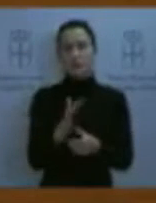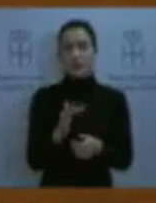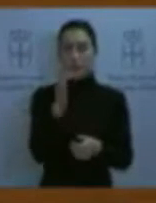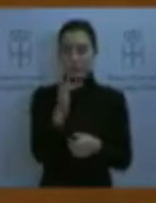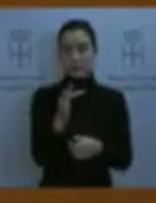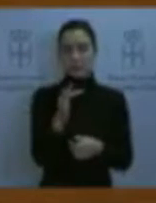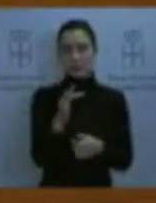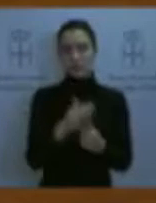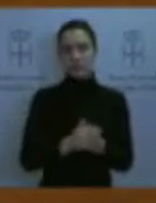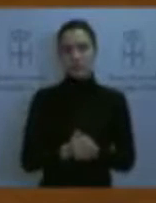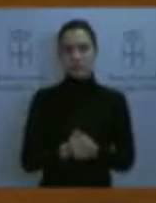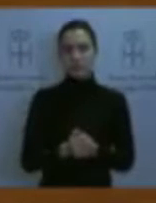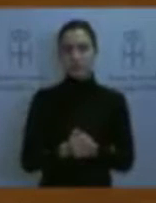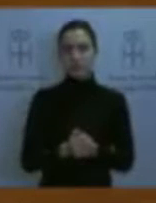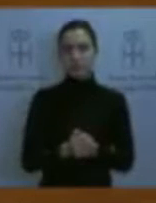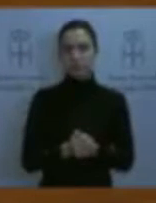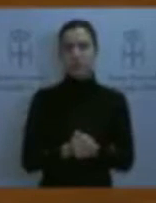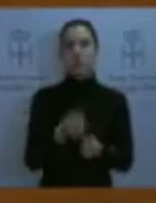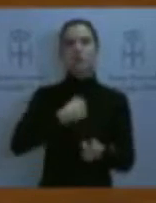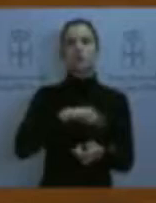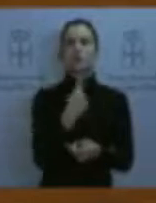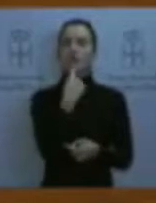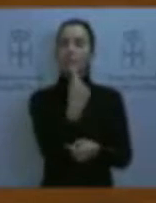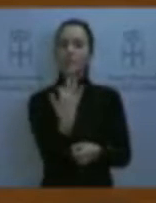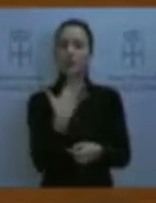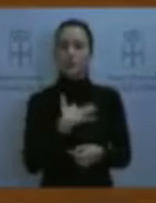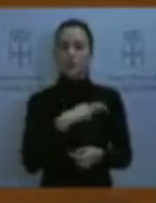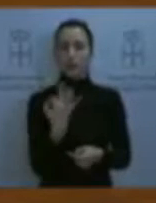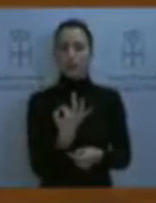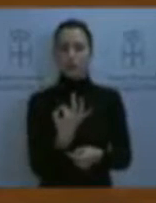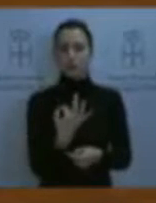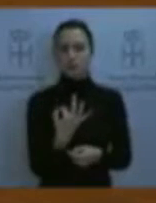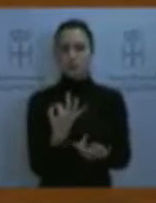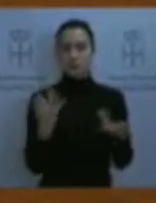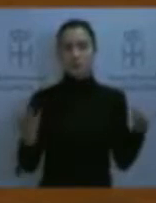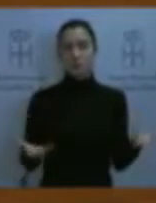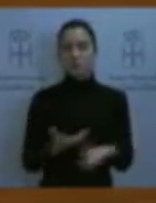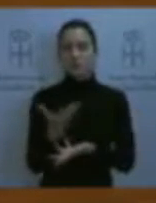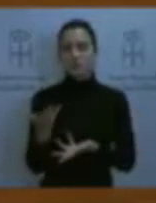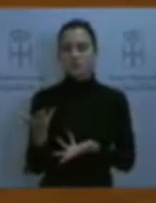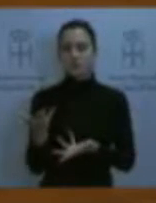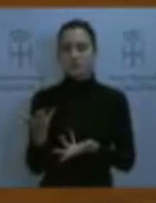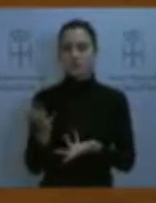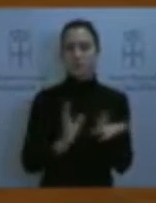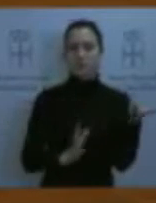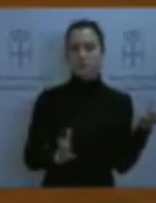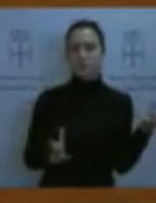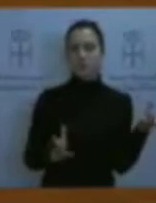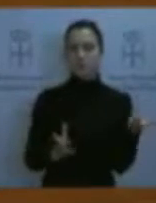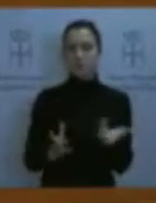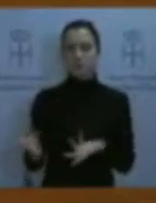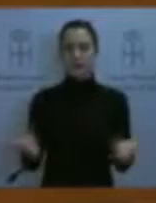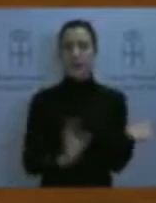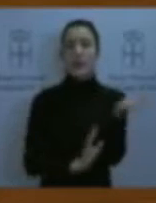podamos decir que se inauguraron con el enorme incendio del Valledor, que